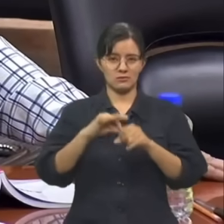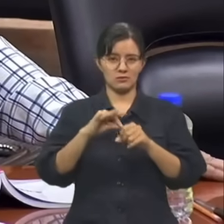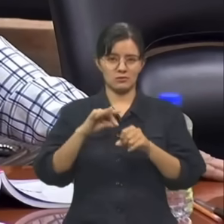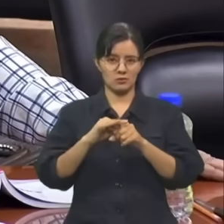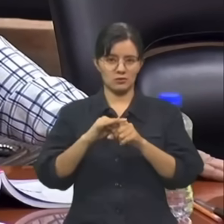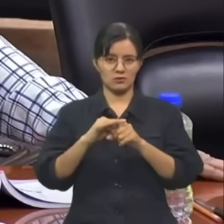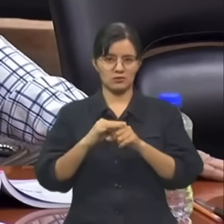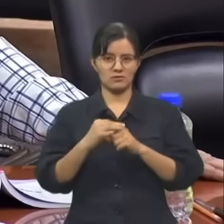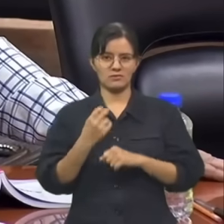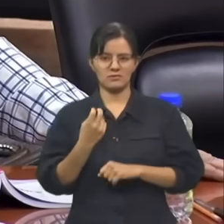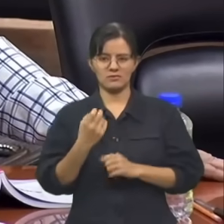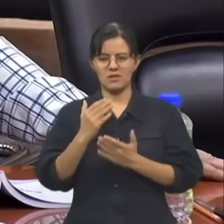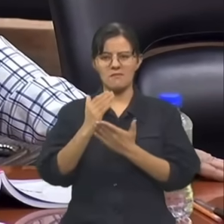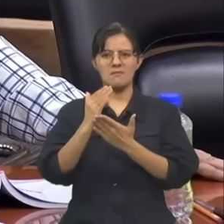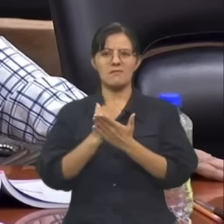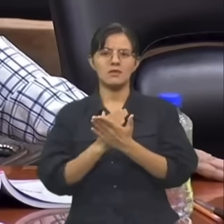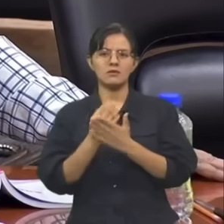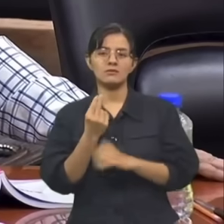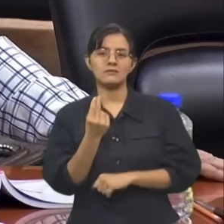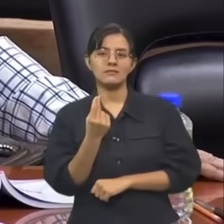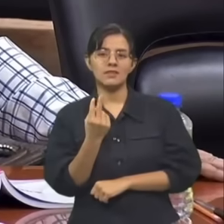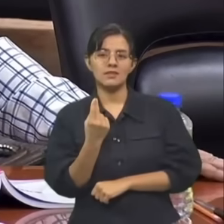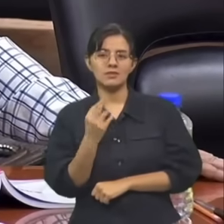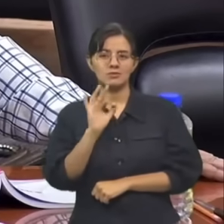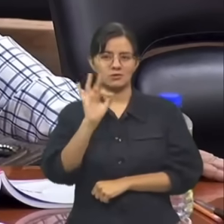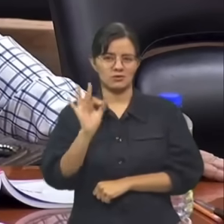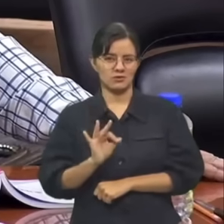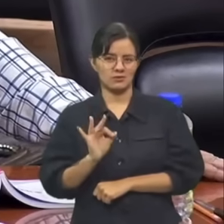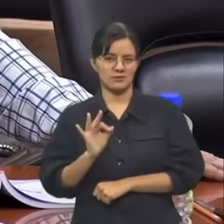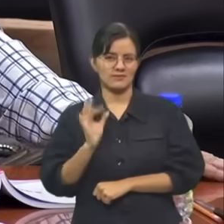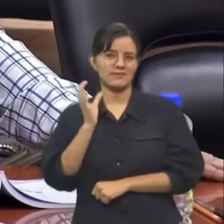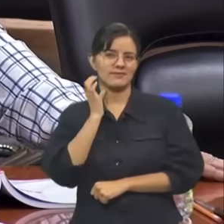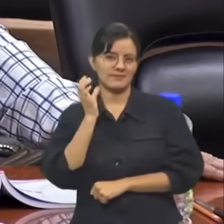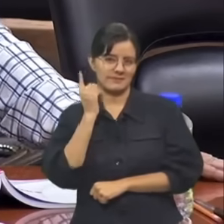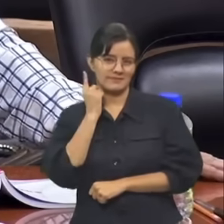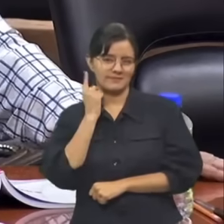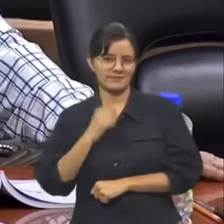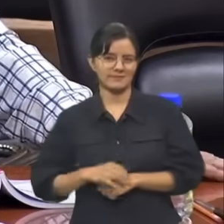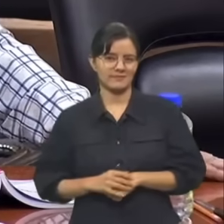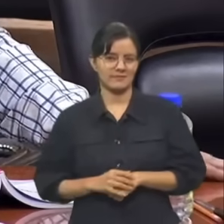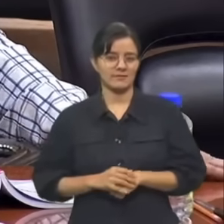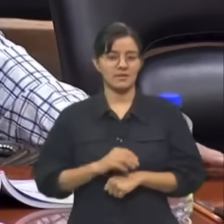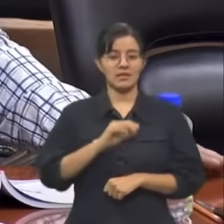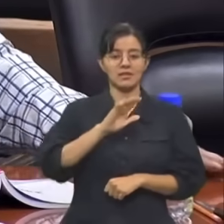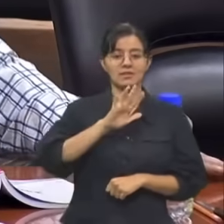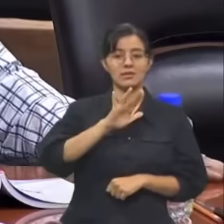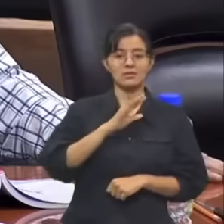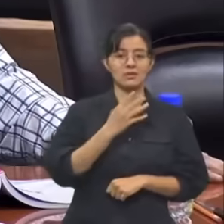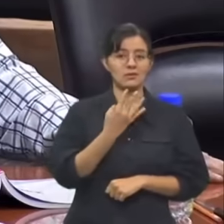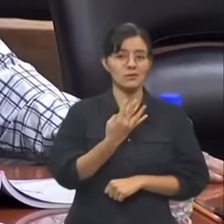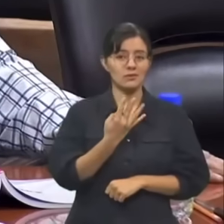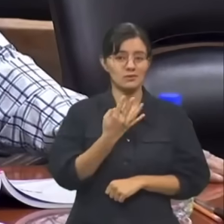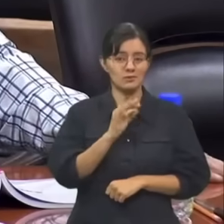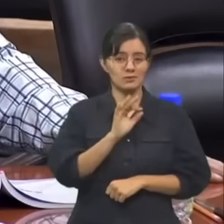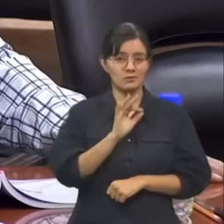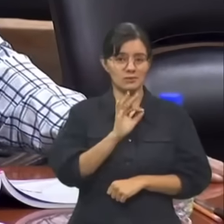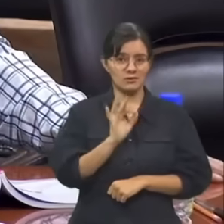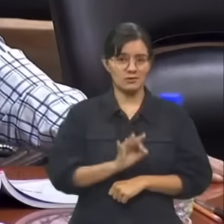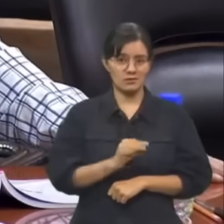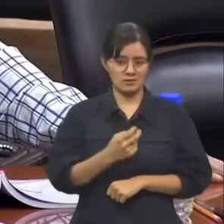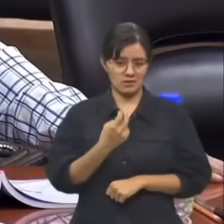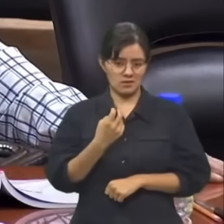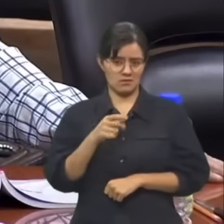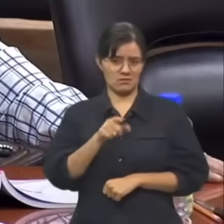ser el 25% del Congreso que el 54 que no es nada